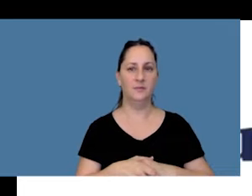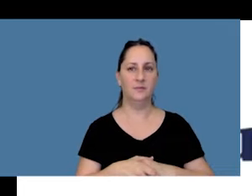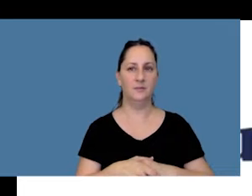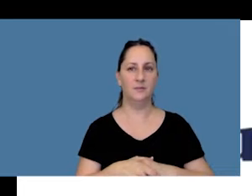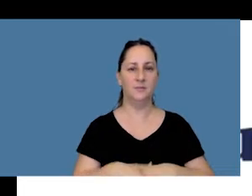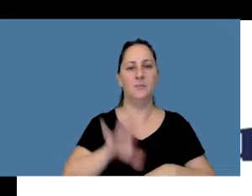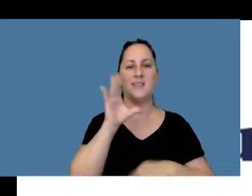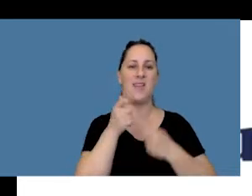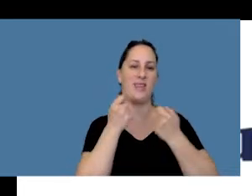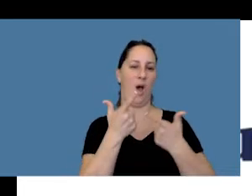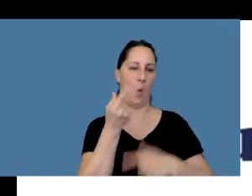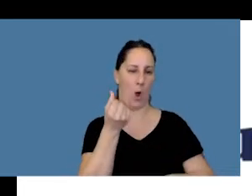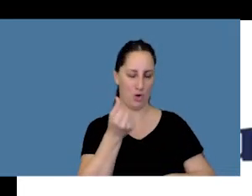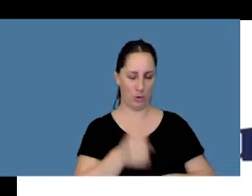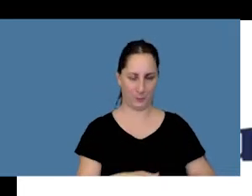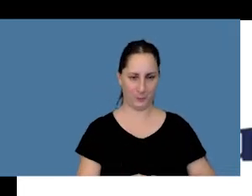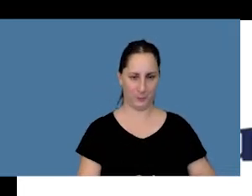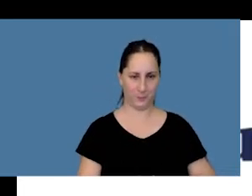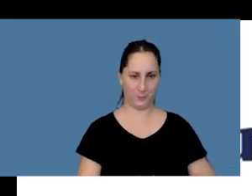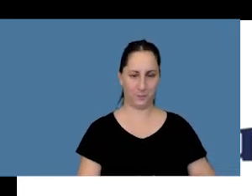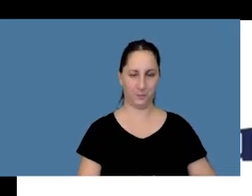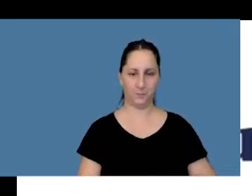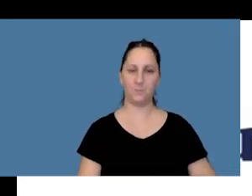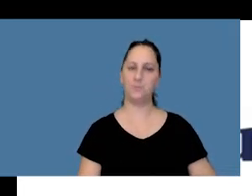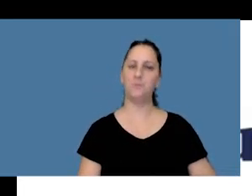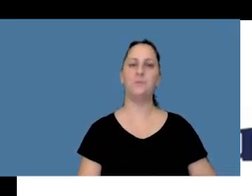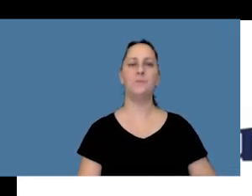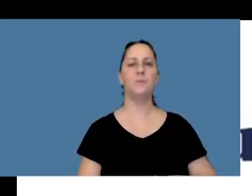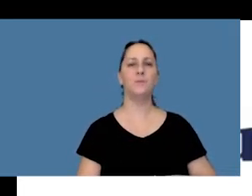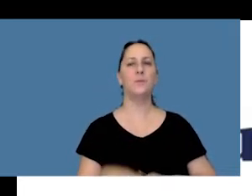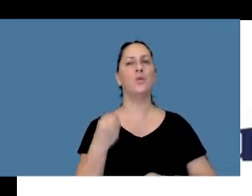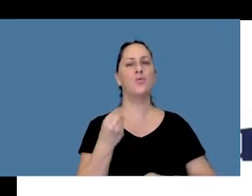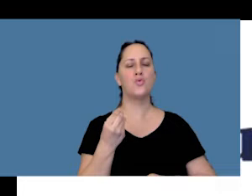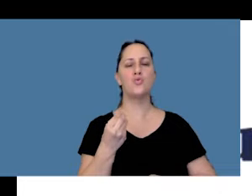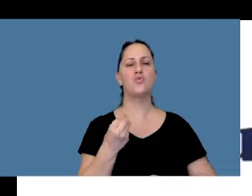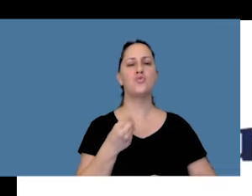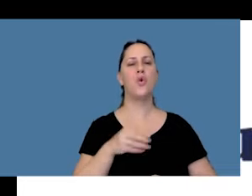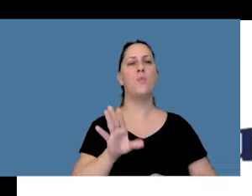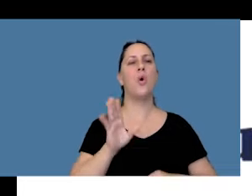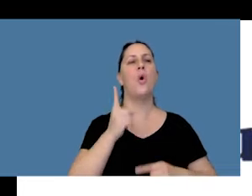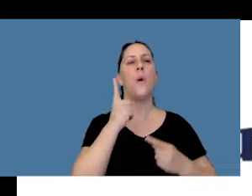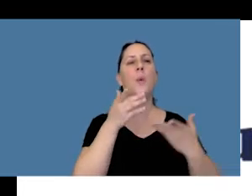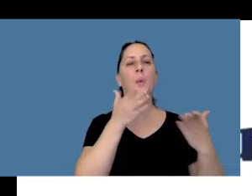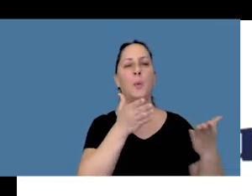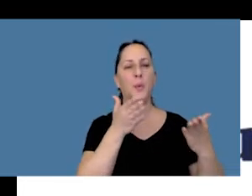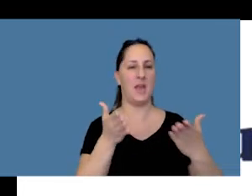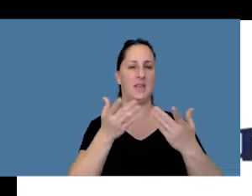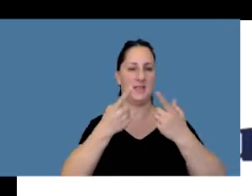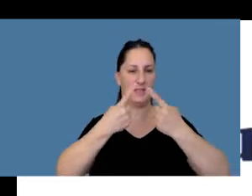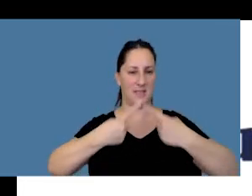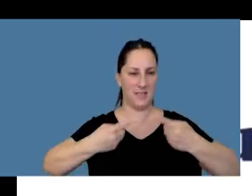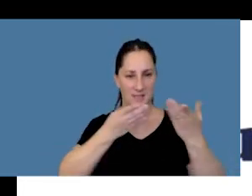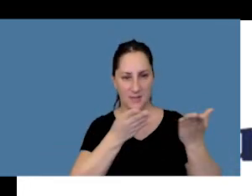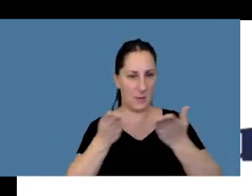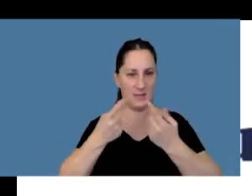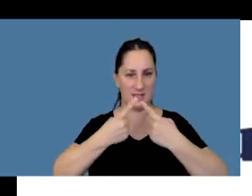Mayor valor. ¿Cómo hago cuando tengo, digamos, más de una y ejerzo bienes y servicios? Como dice la primera de